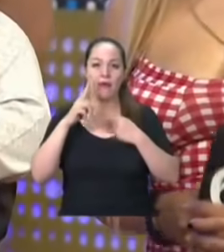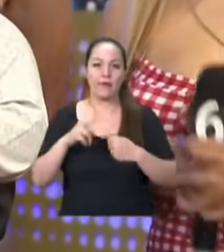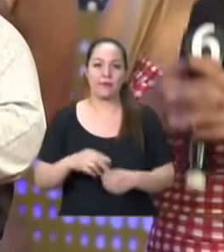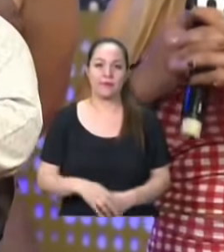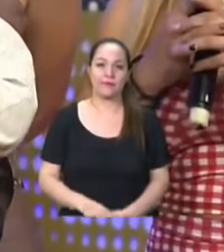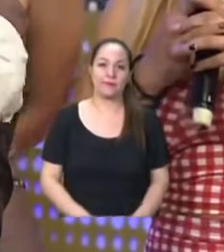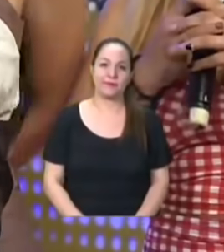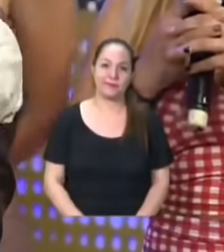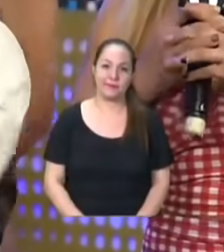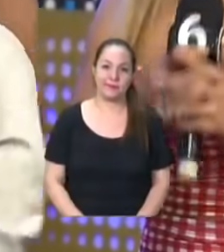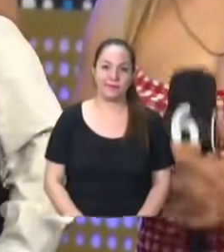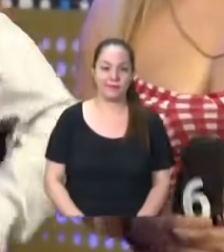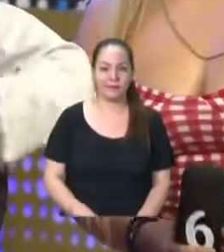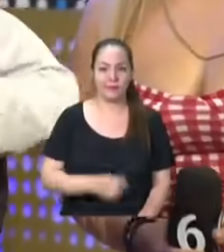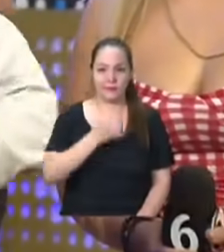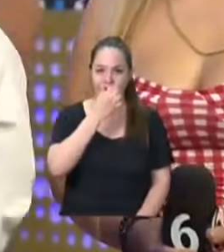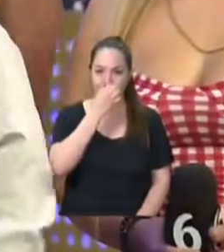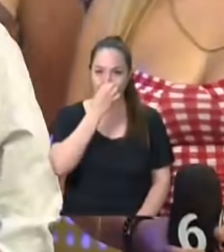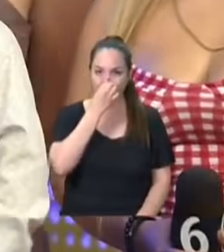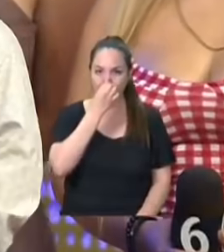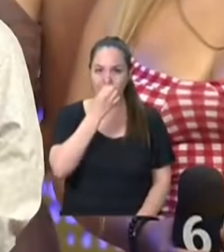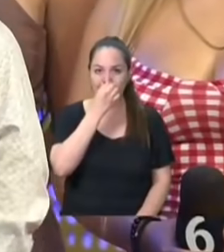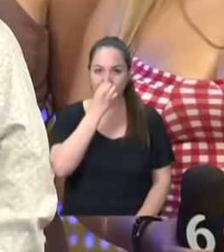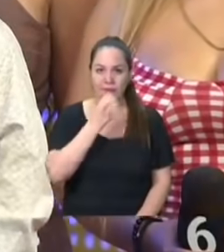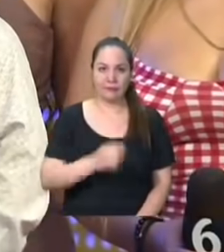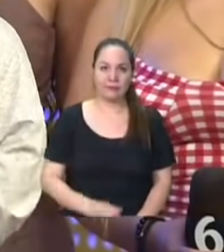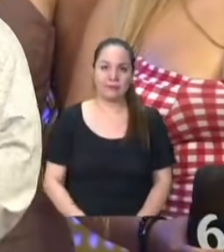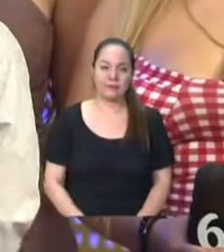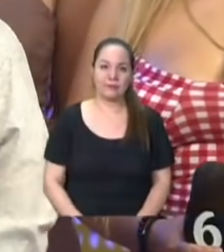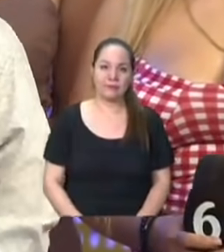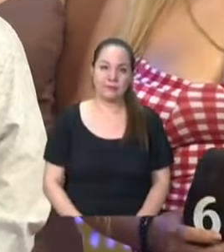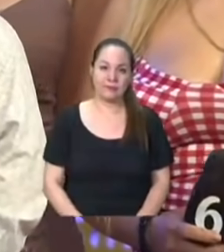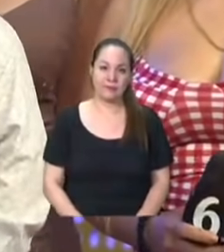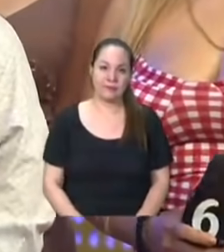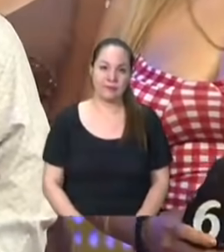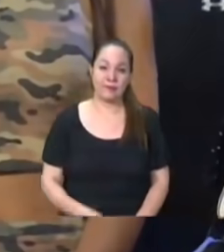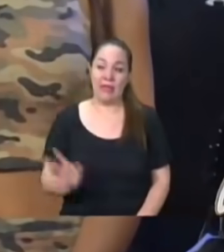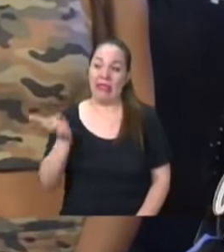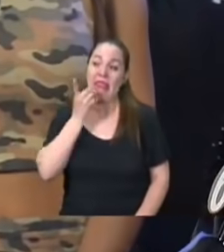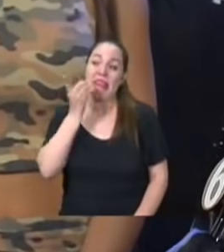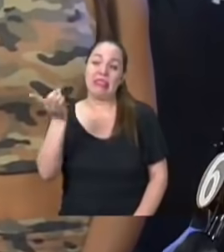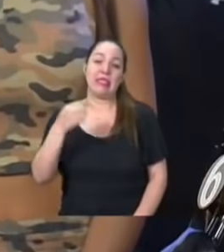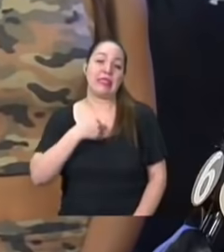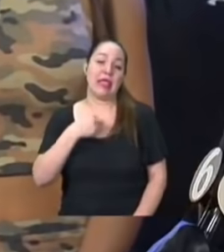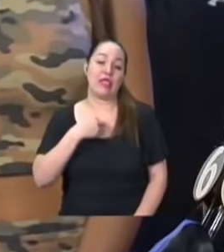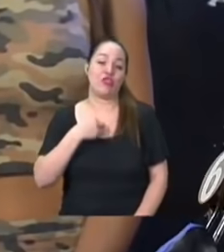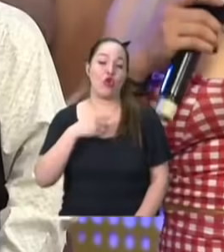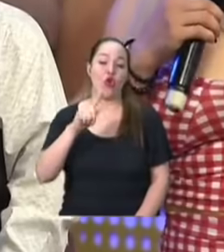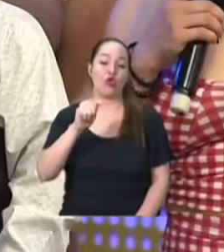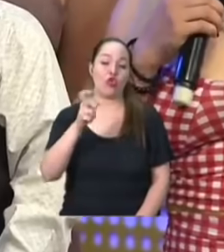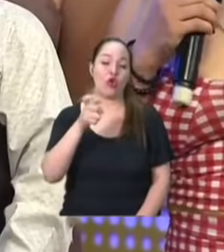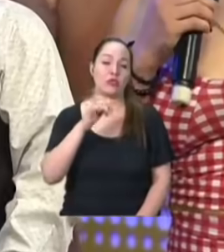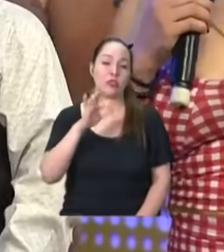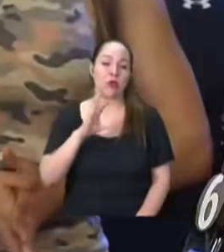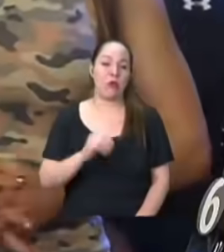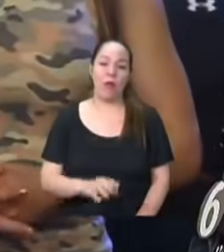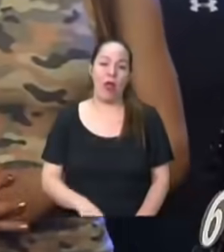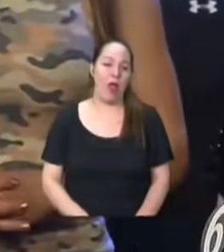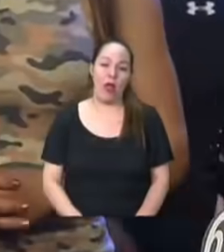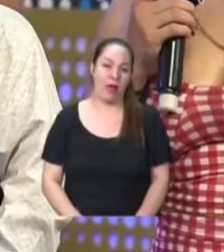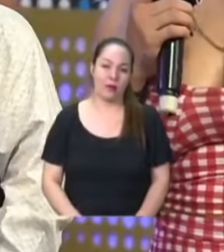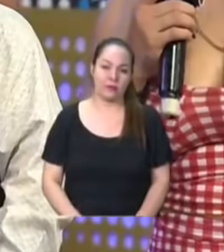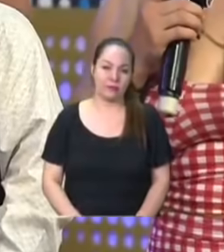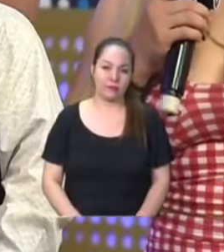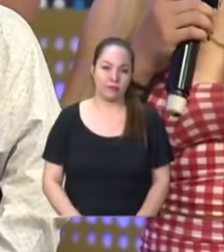Usted no sabe de lo que está debajo, la figura. ¿Cómo dijo? Por eso soy tóxico. Sí, acepta ser